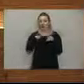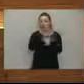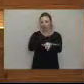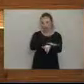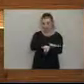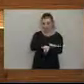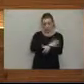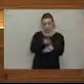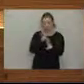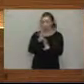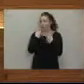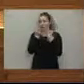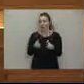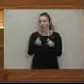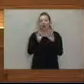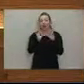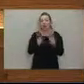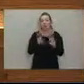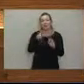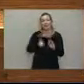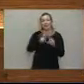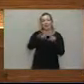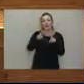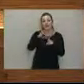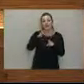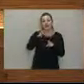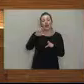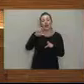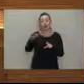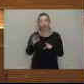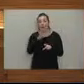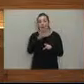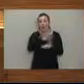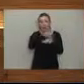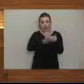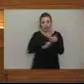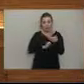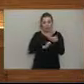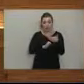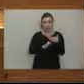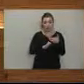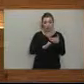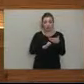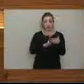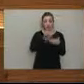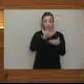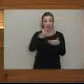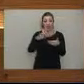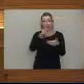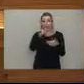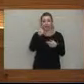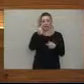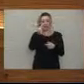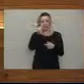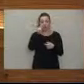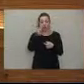pasado y esto es lo que está pasando también en Tenneco. Hay un informe desfavorable al ERE por parte de la Inspección de Trabajo,